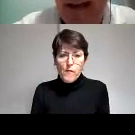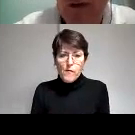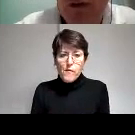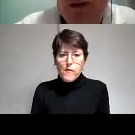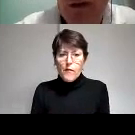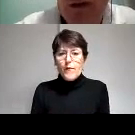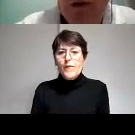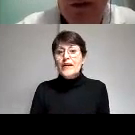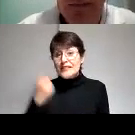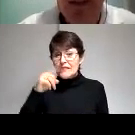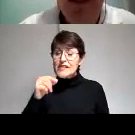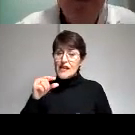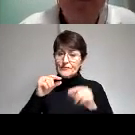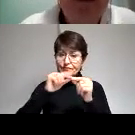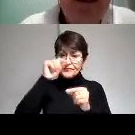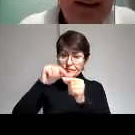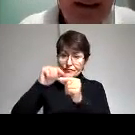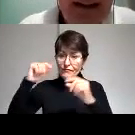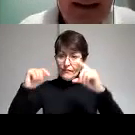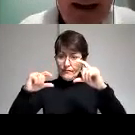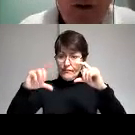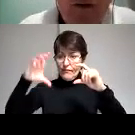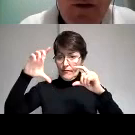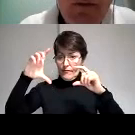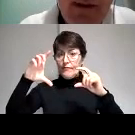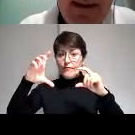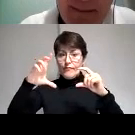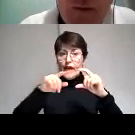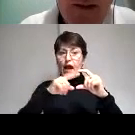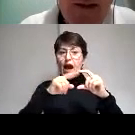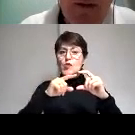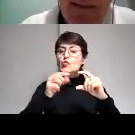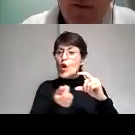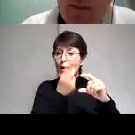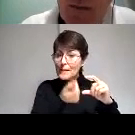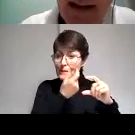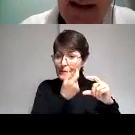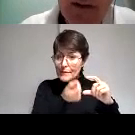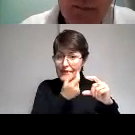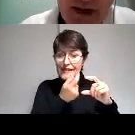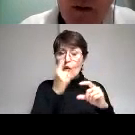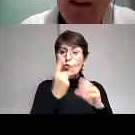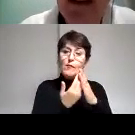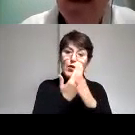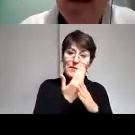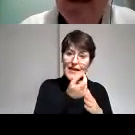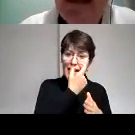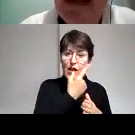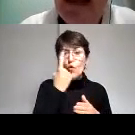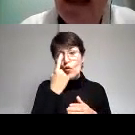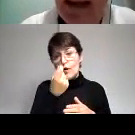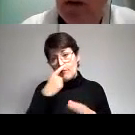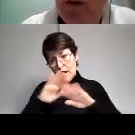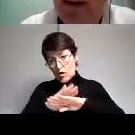Sabéis que hay dos presentaciones, el calostro en forma de cápsula, se toma una cápsula por la mañana y otra por la noche,